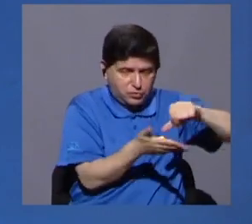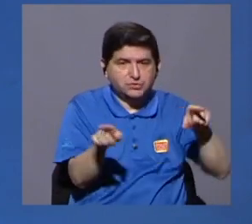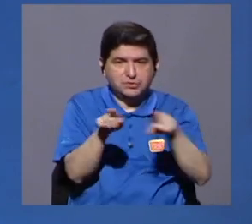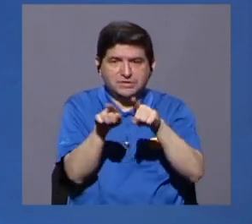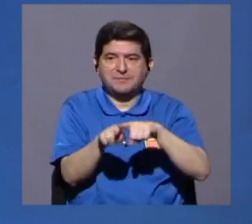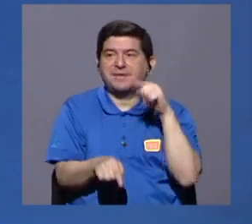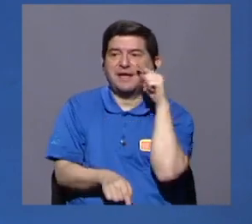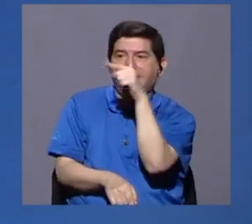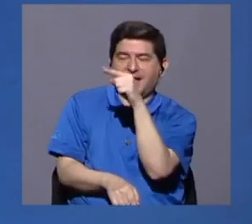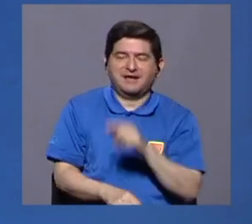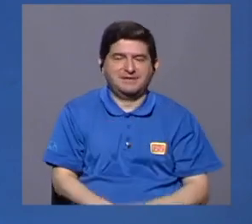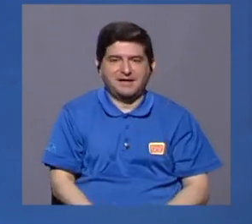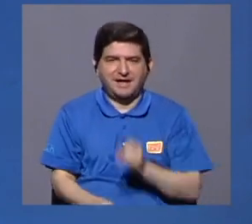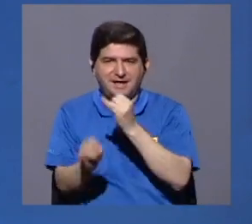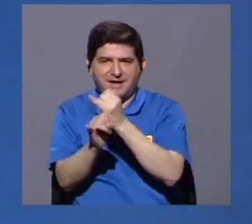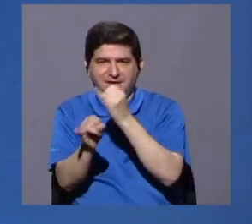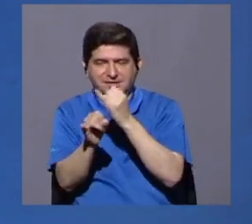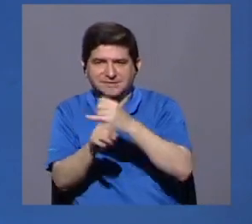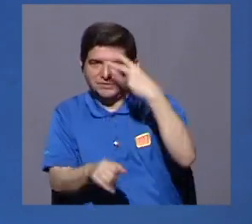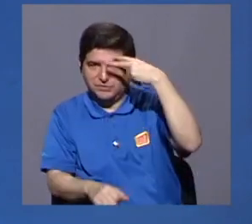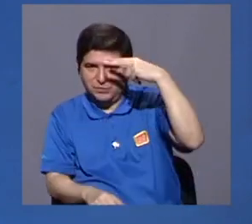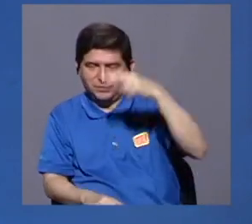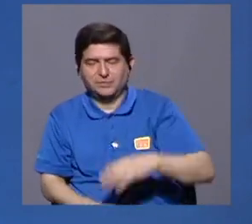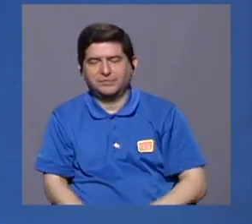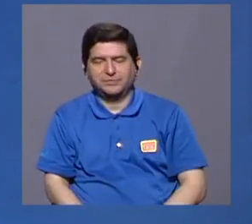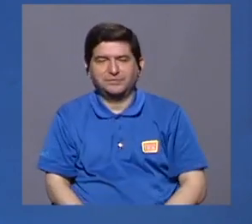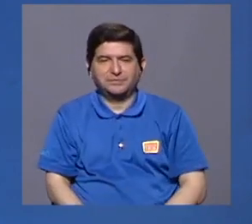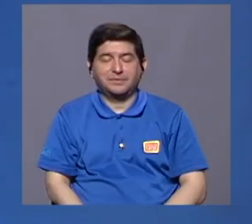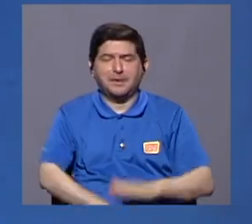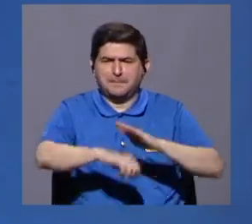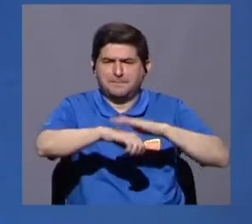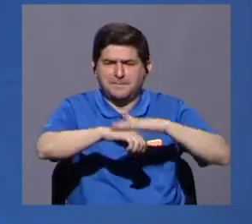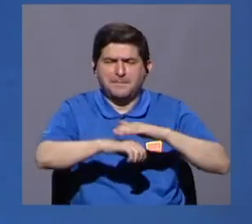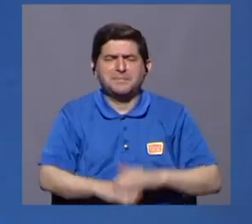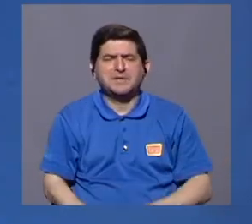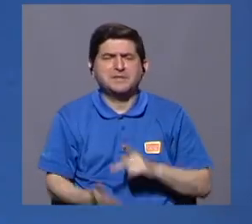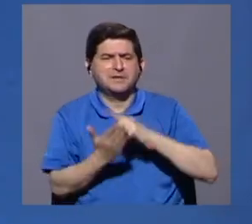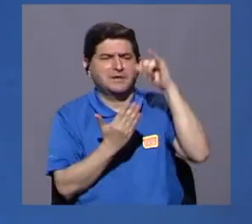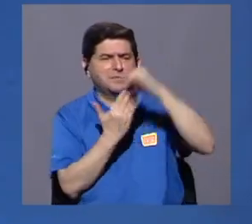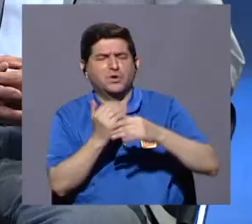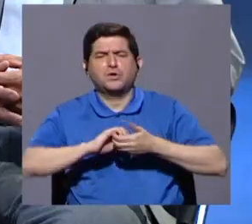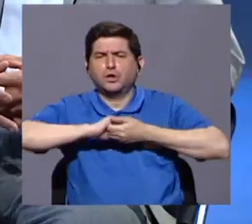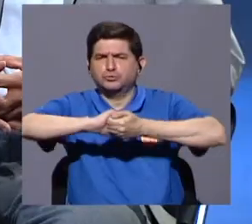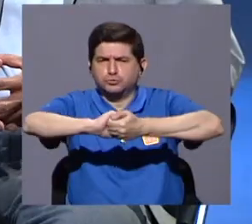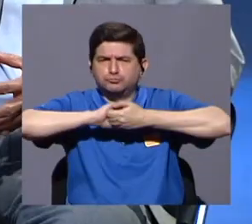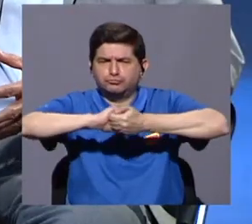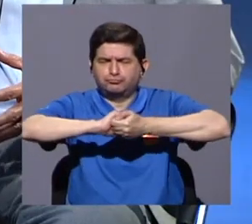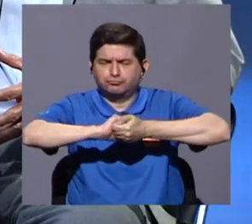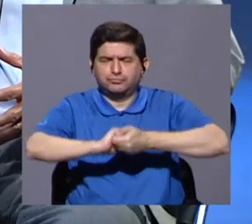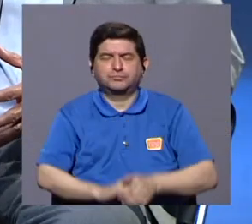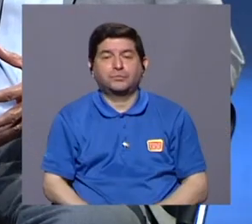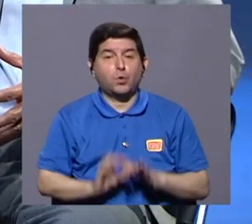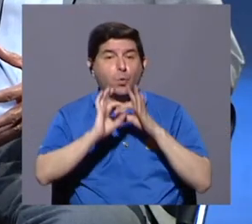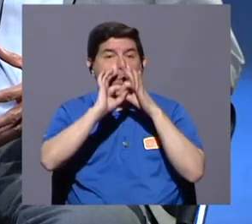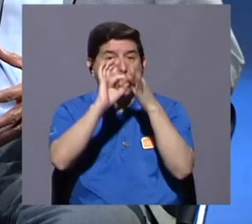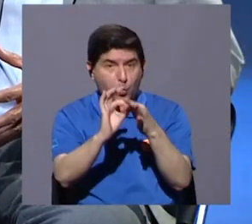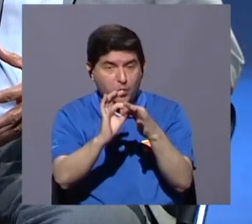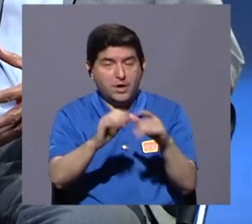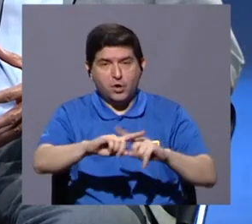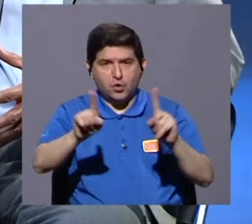ellos en de mira hoy entonces es un proyecto que ha permitido una colaboración bastante grande estrechar lazos entre